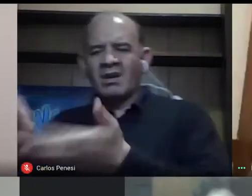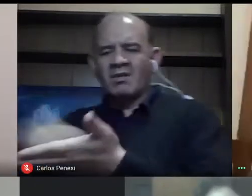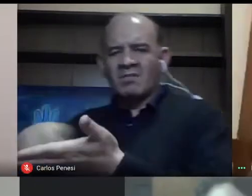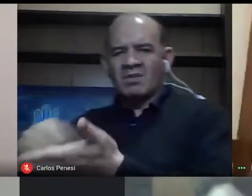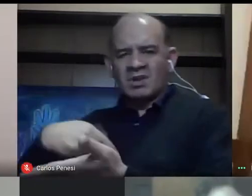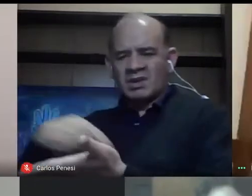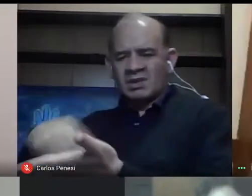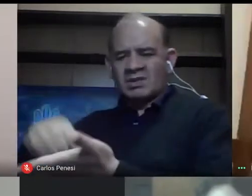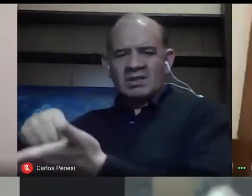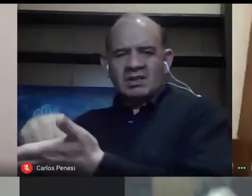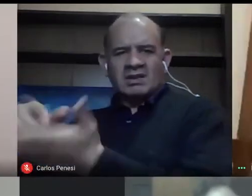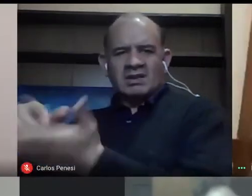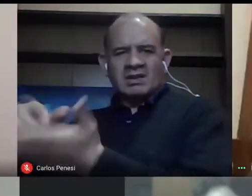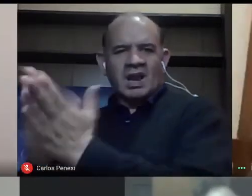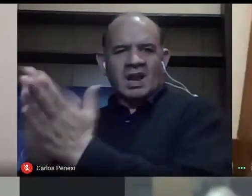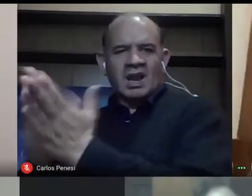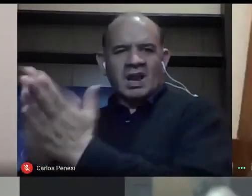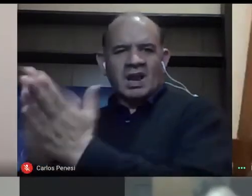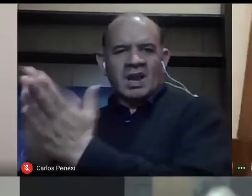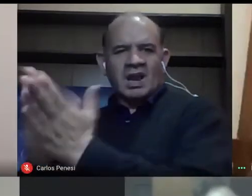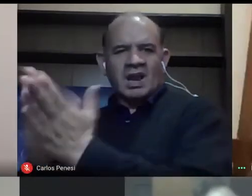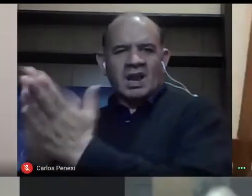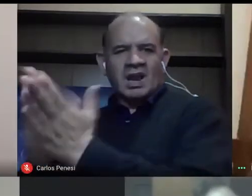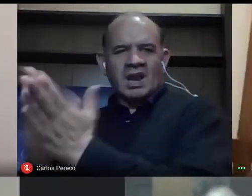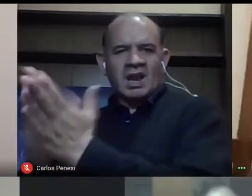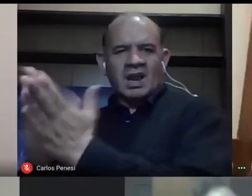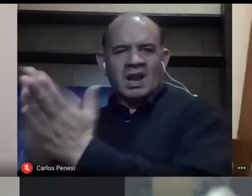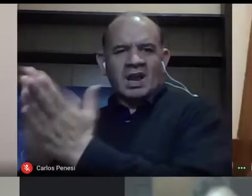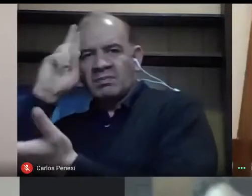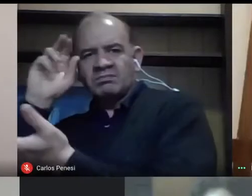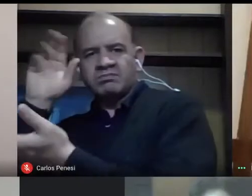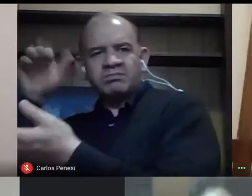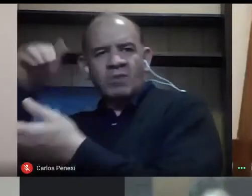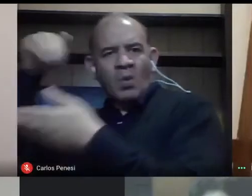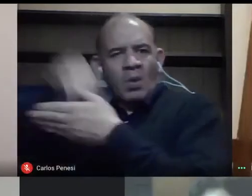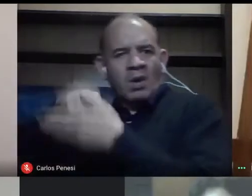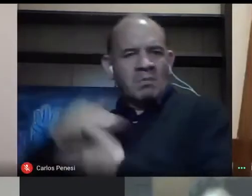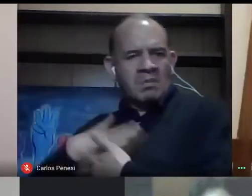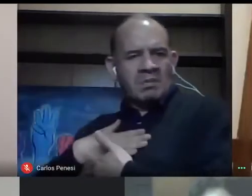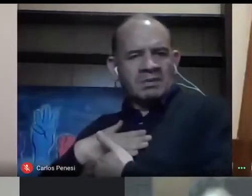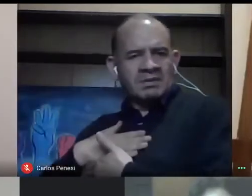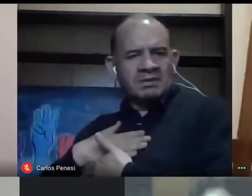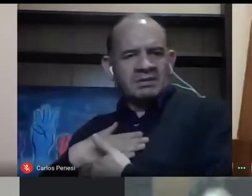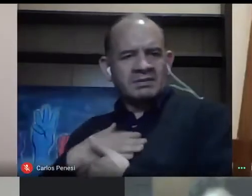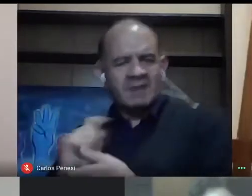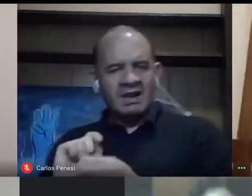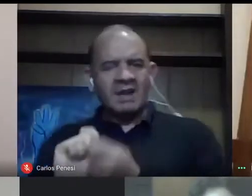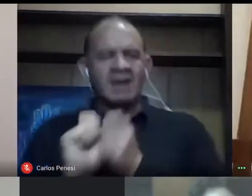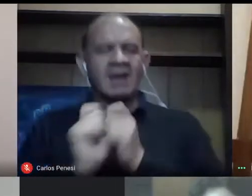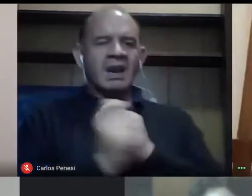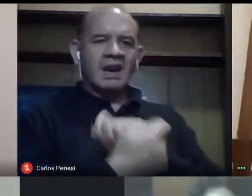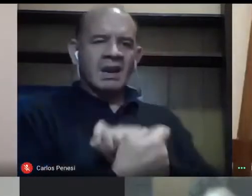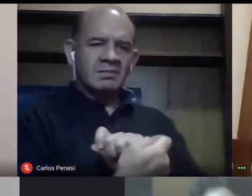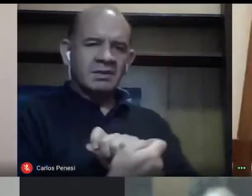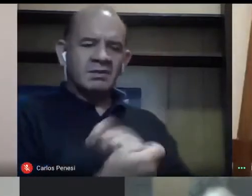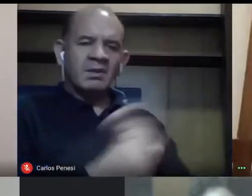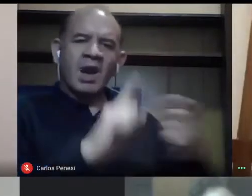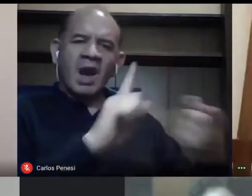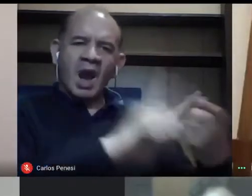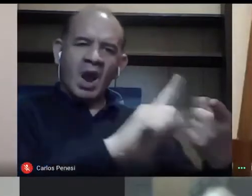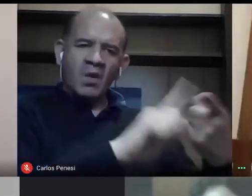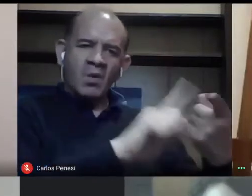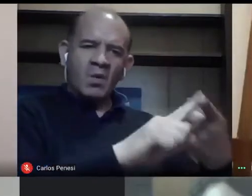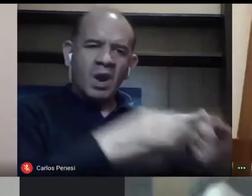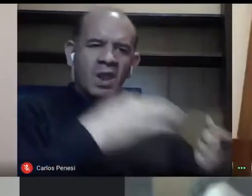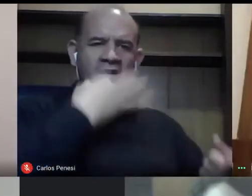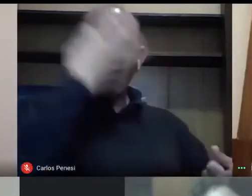no querían pensar en derechos de consumidores y no proteger solamente derechos titulares. Y uno de los grandes temas era que para que un tratado